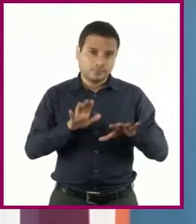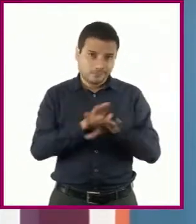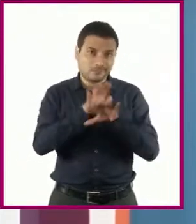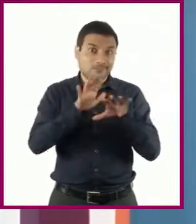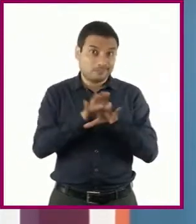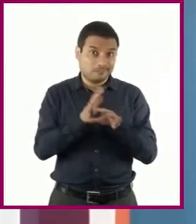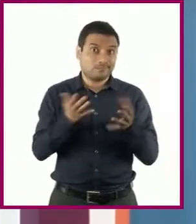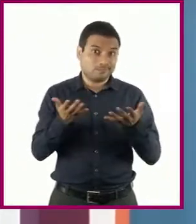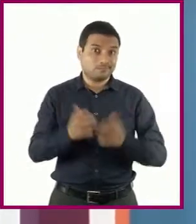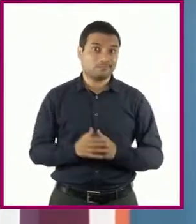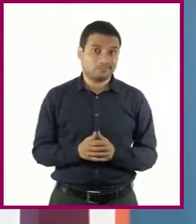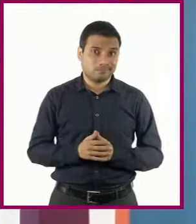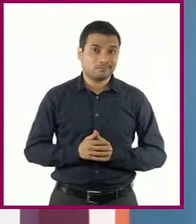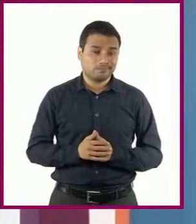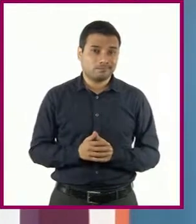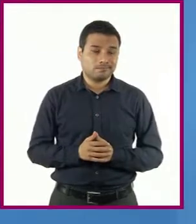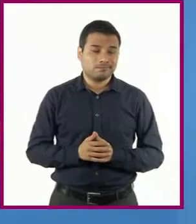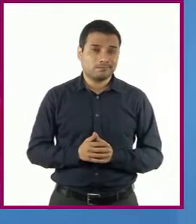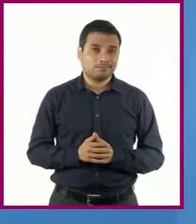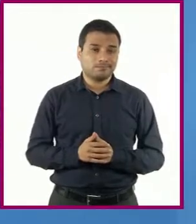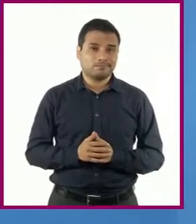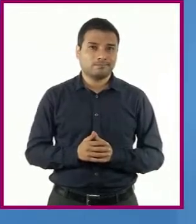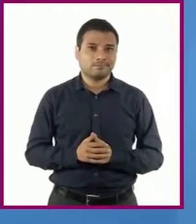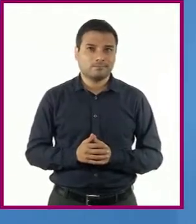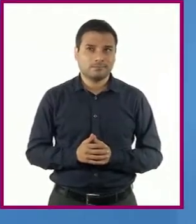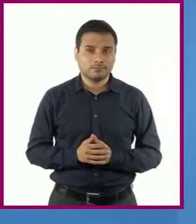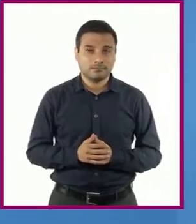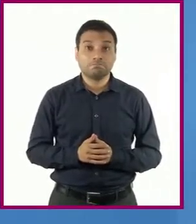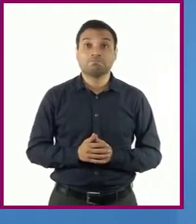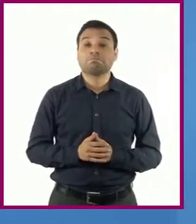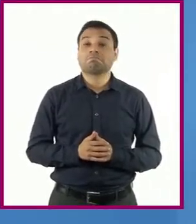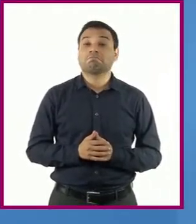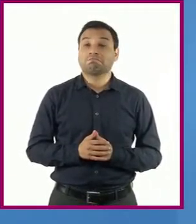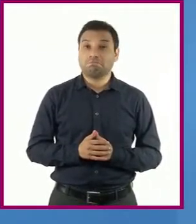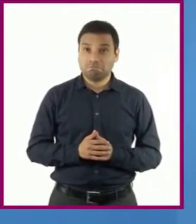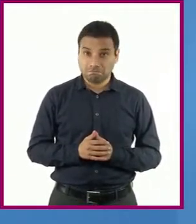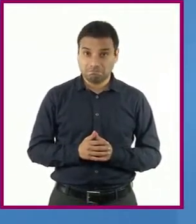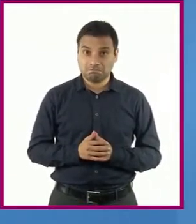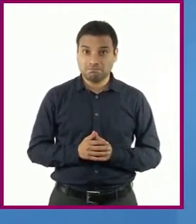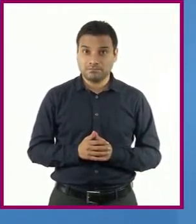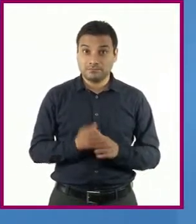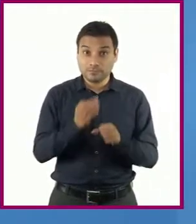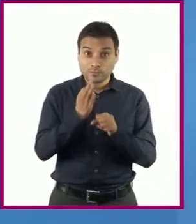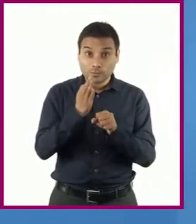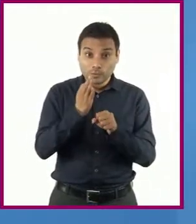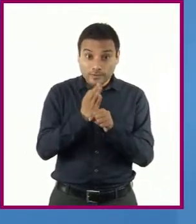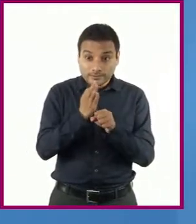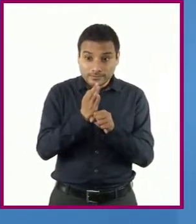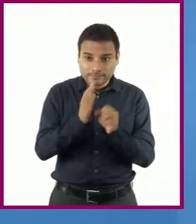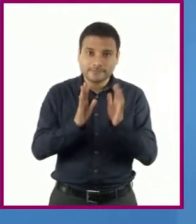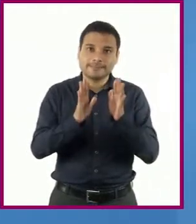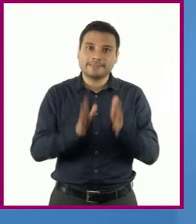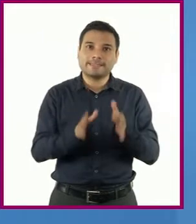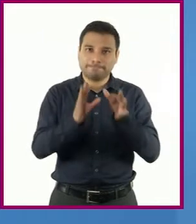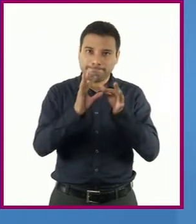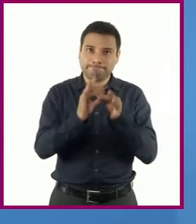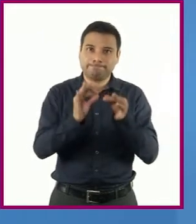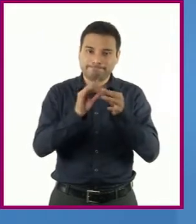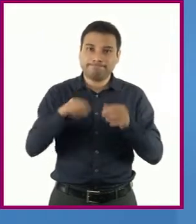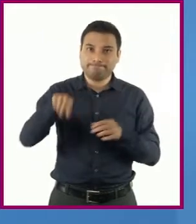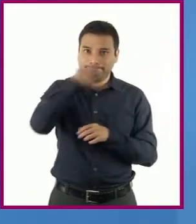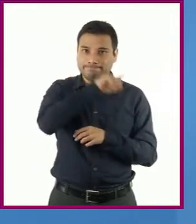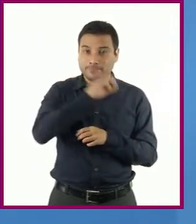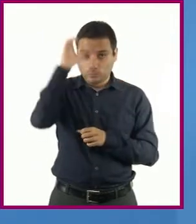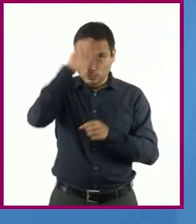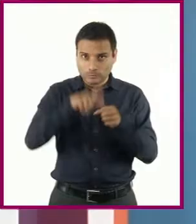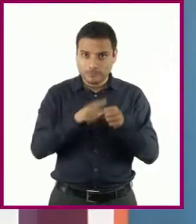que son ajenas a sus culturas. Bueno, pero en esta asignatura hemos estudiado la importancia de mantener nuestros